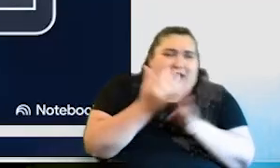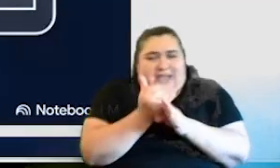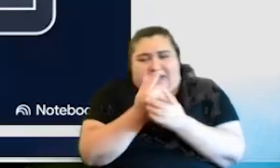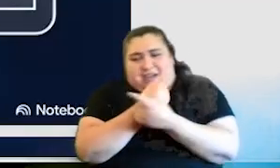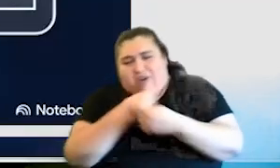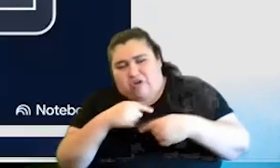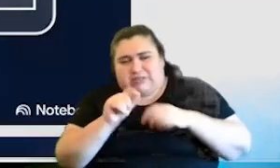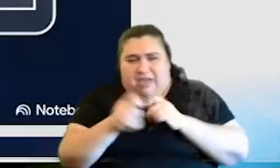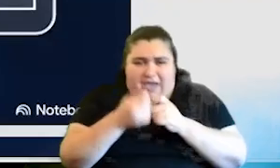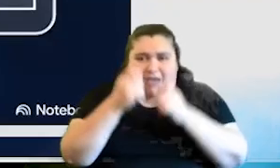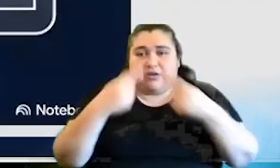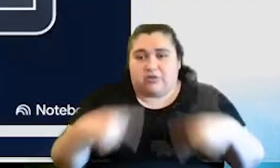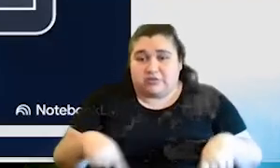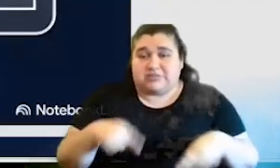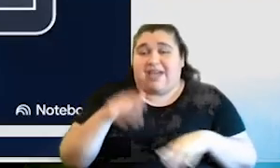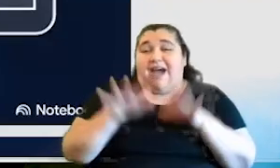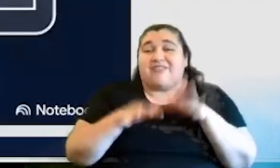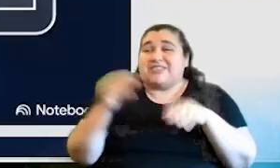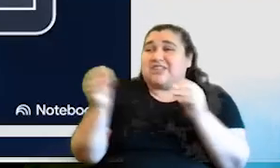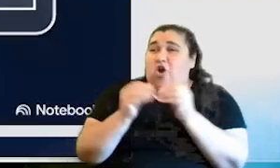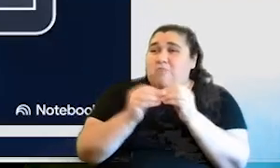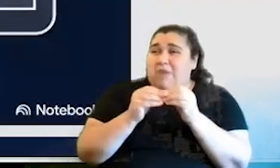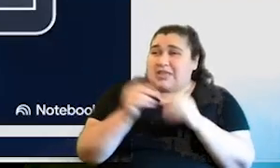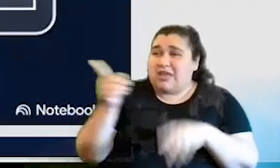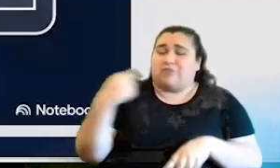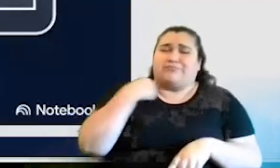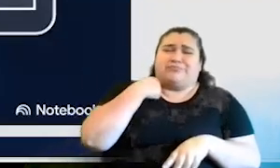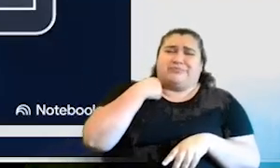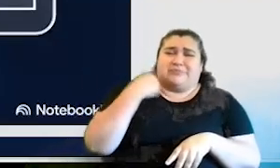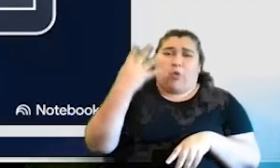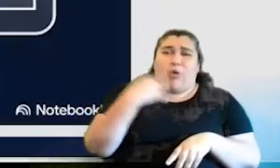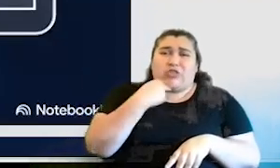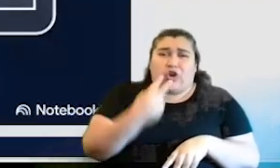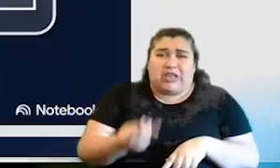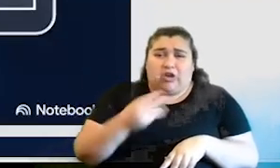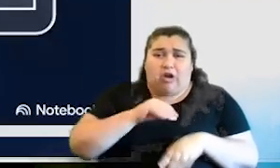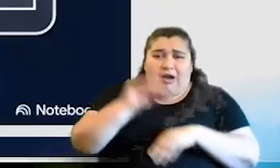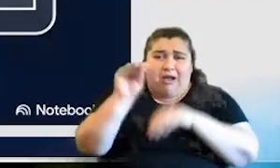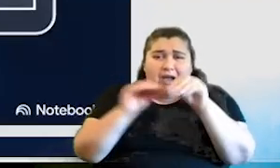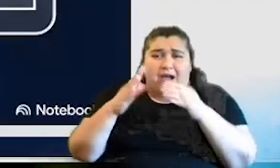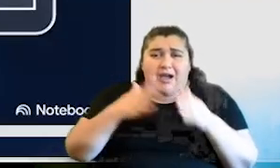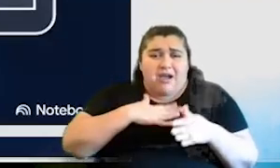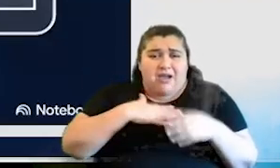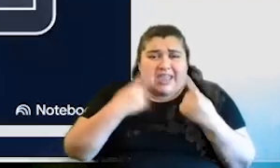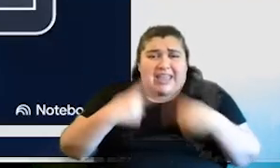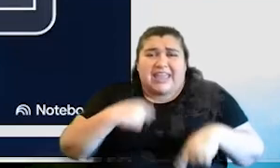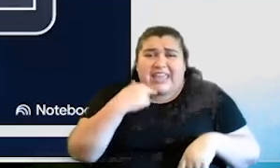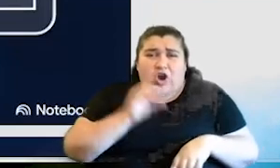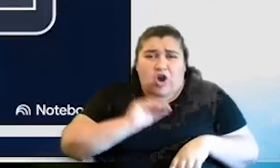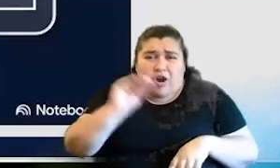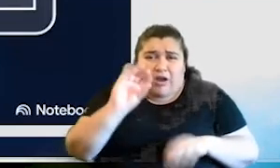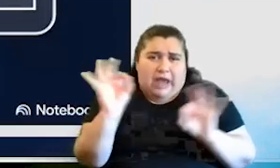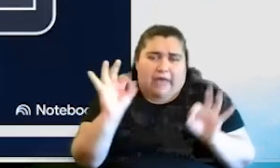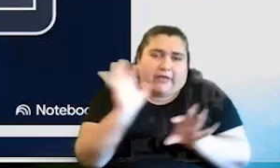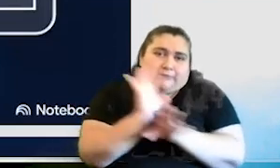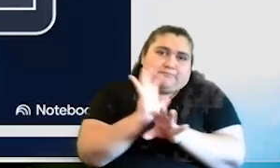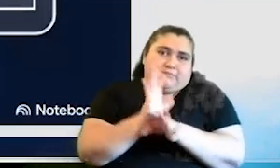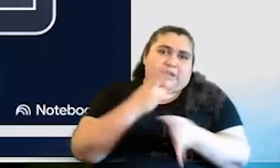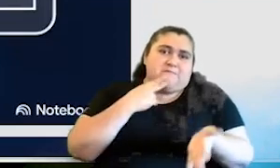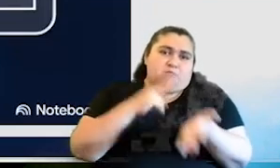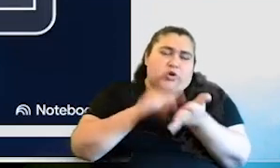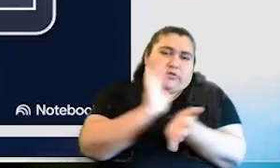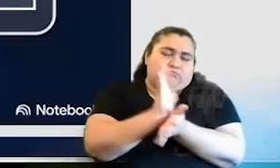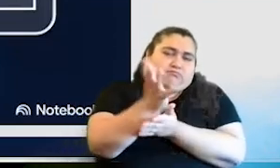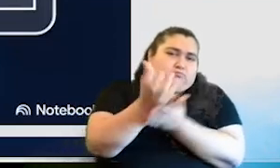pasado compañeros con 4 hijos y no presentó ninguna de las cargas de familia. Eso obviamente que implica un menor impuesto a ingresar, una mayor